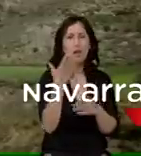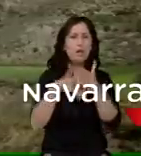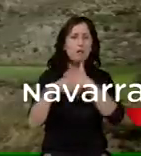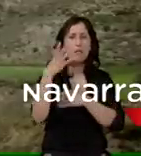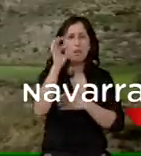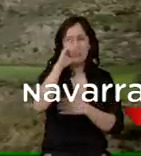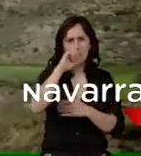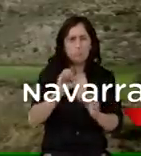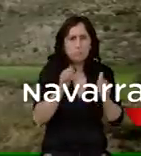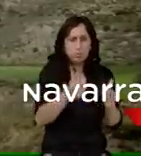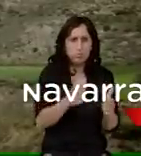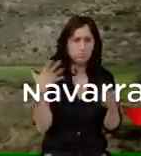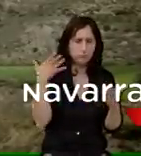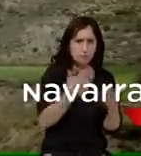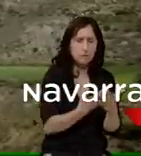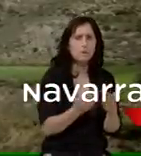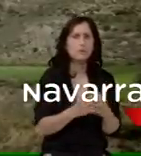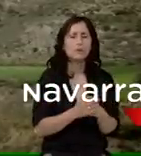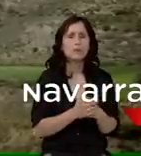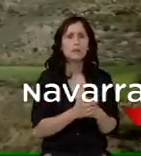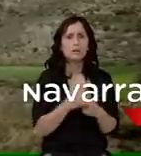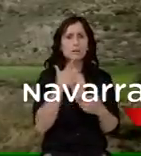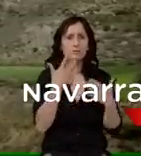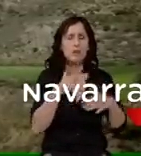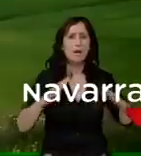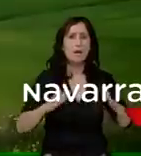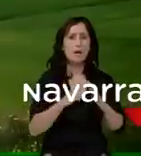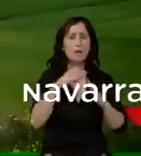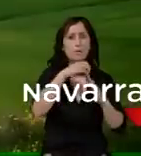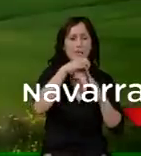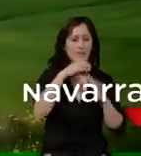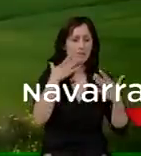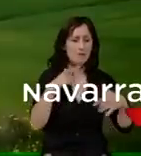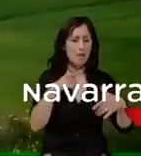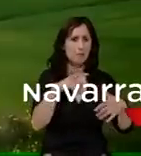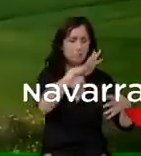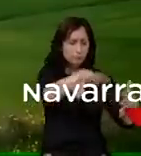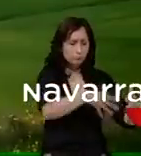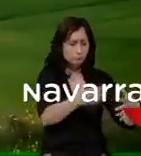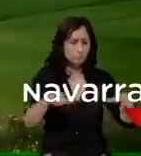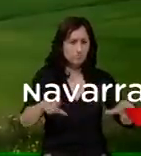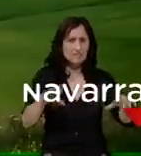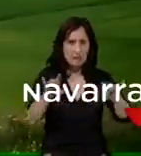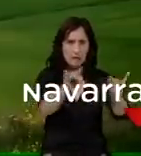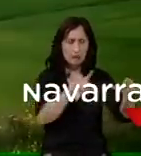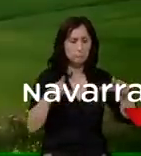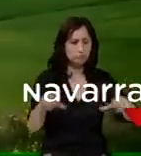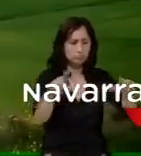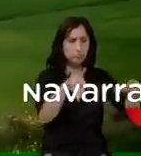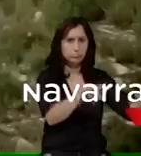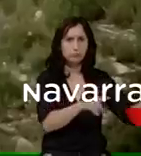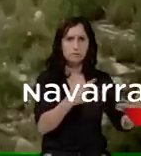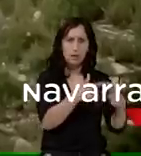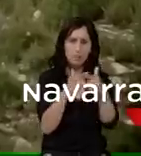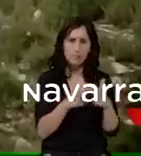ya estaba casi rotulada totalmente la bardena. El trabajar la tierra de las bardenas resulta complicado porque